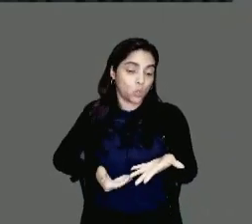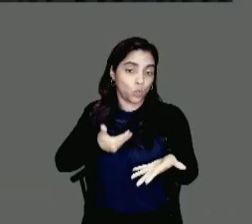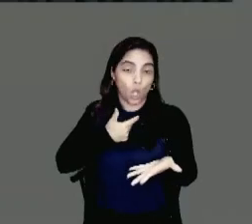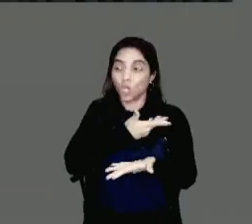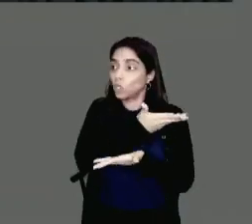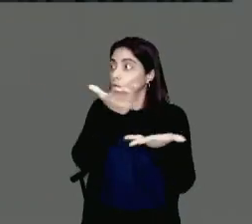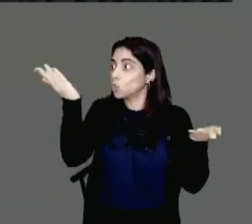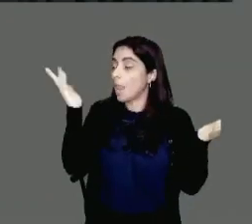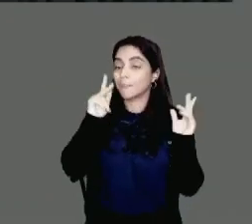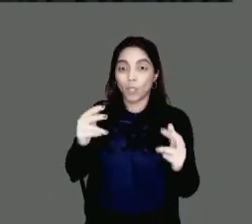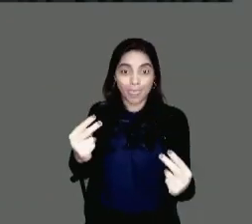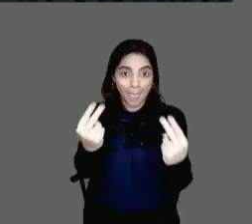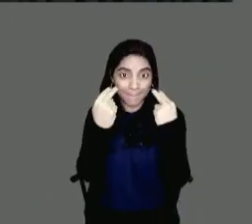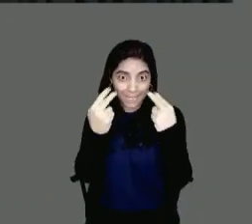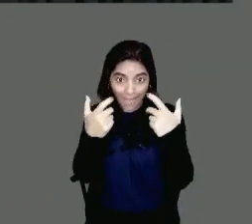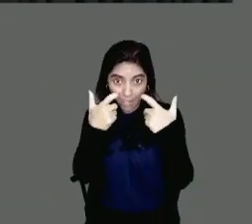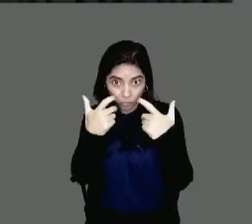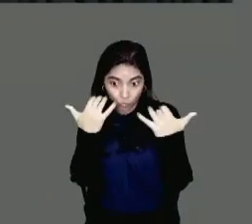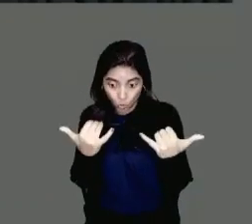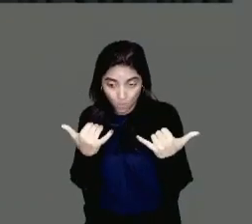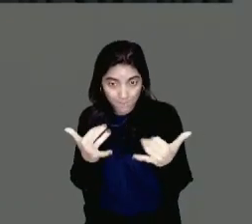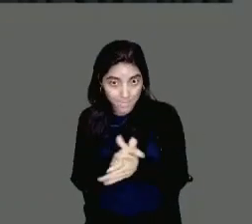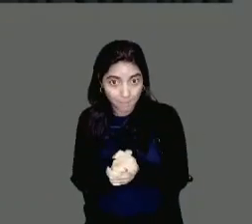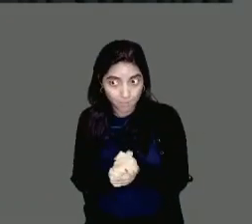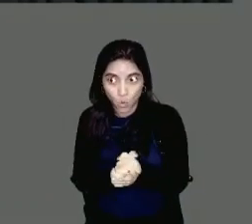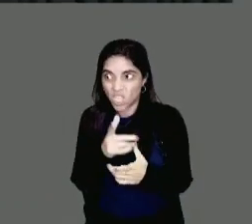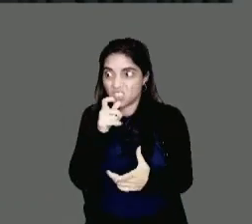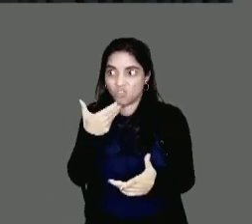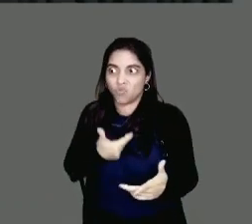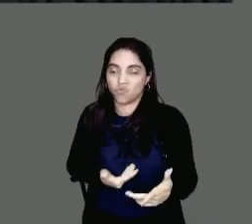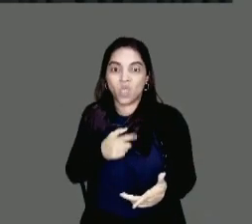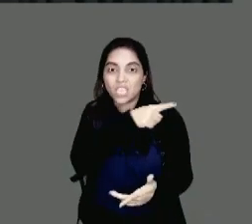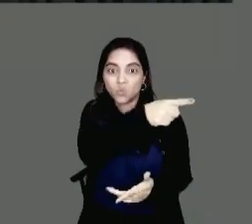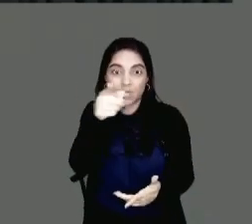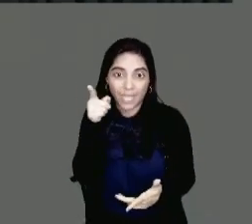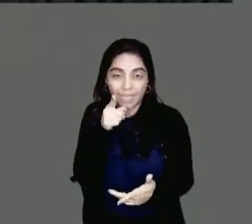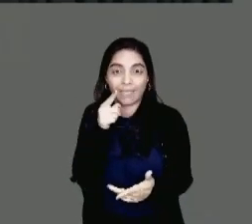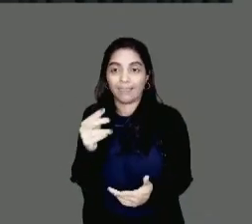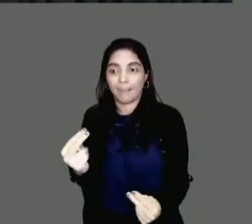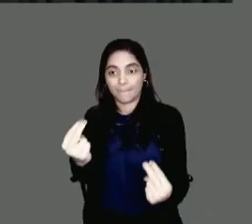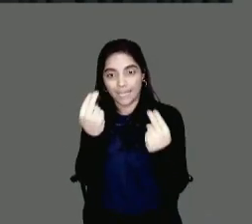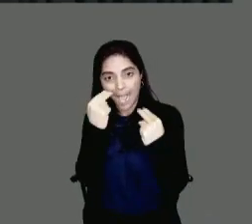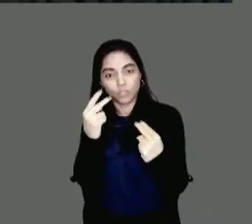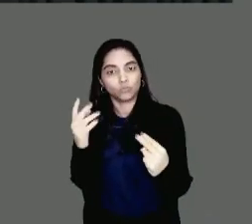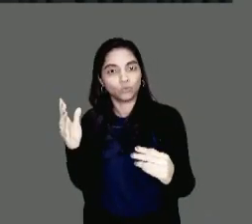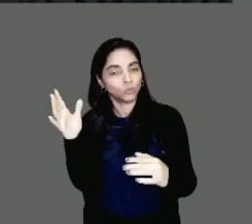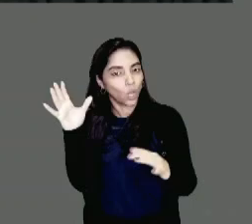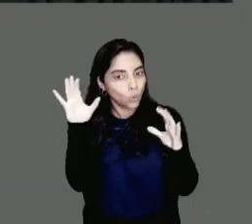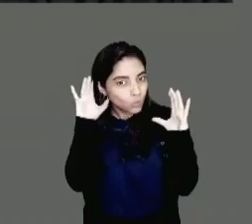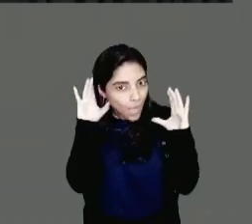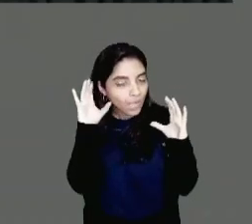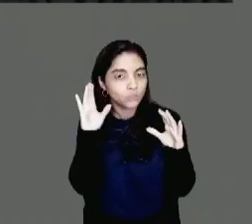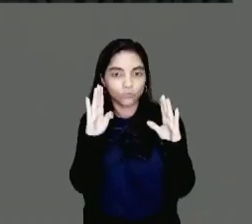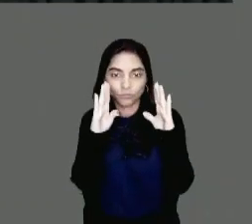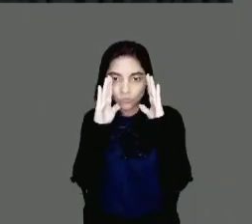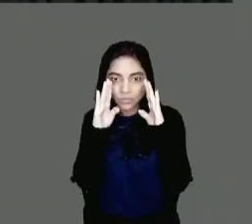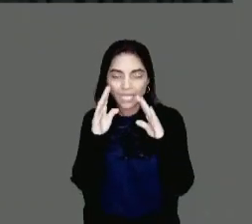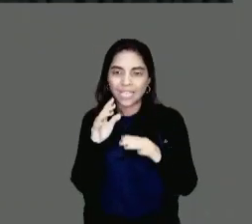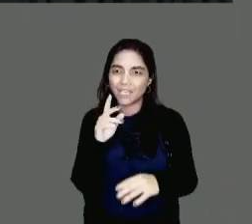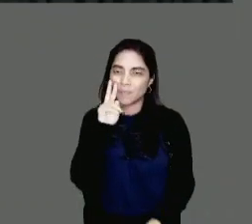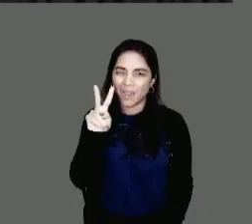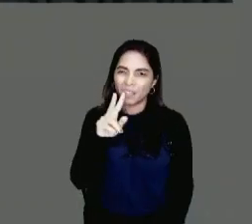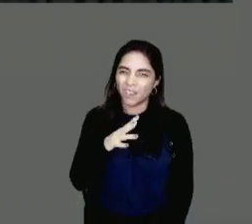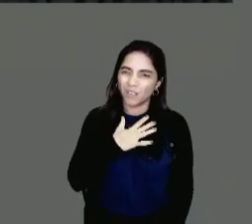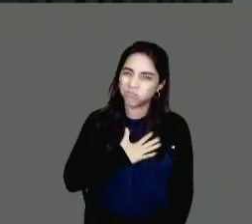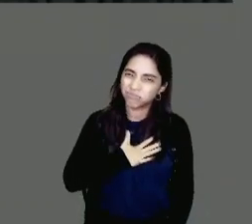que están viendo estas vistas verdad y que están escuchando sobre de manera indignada verdad